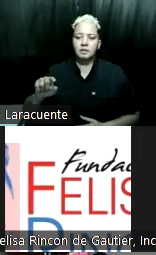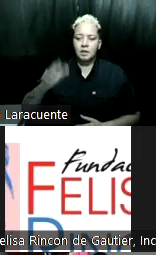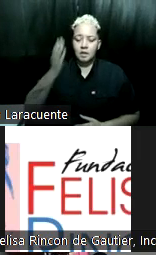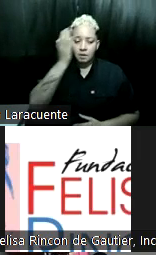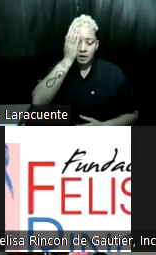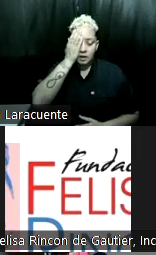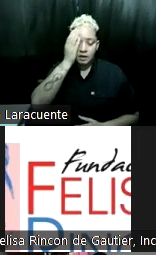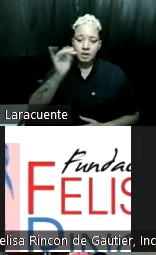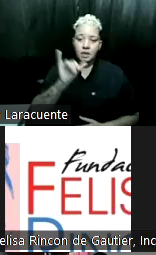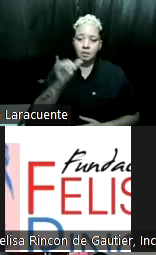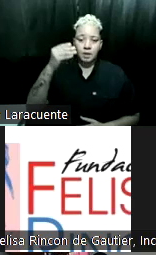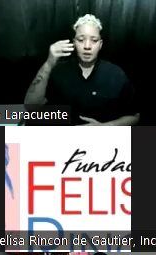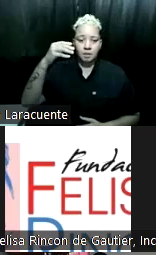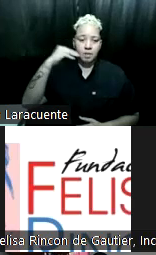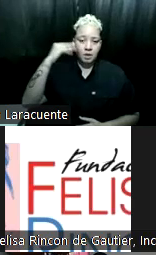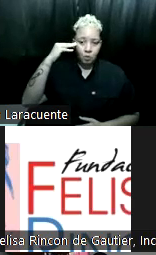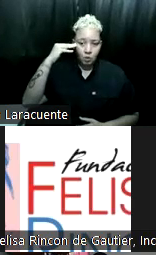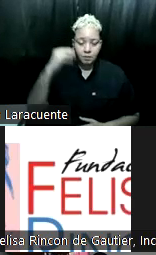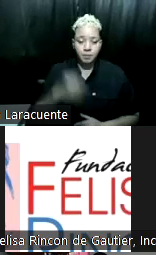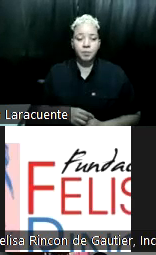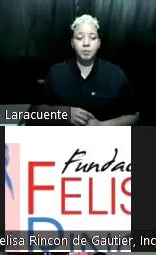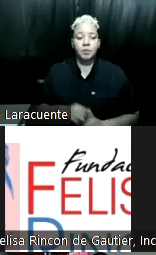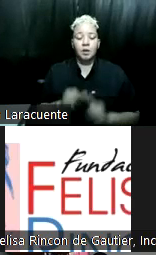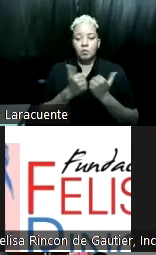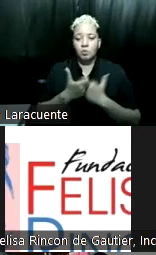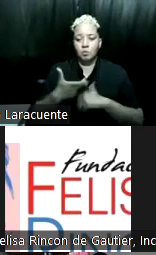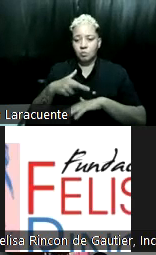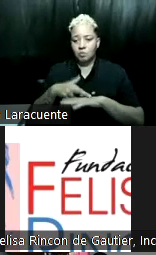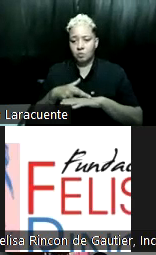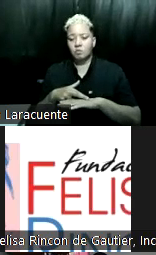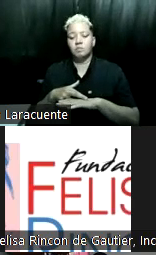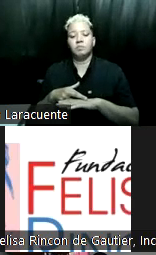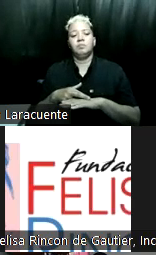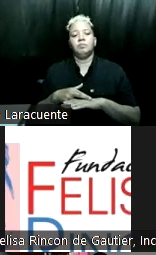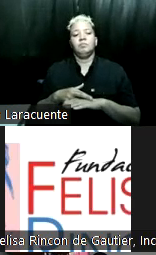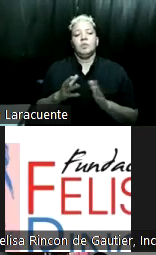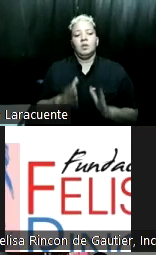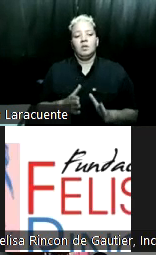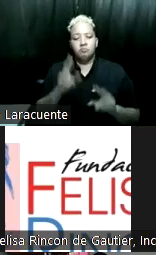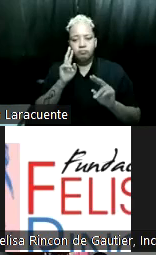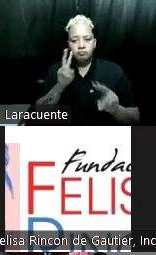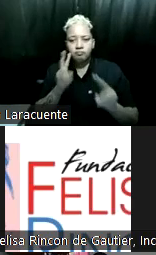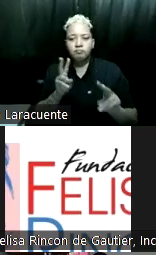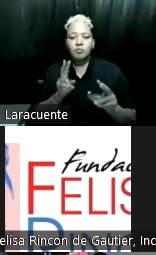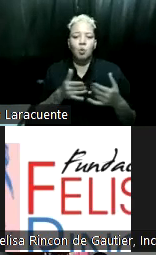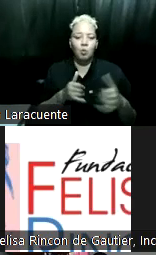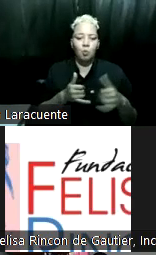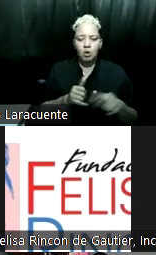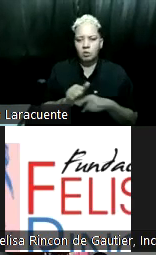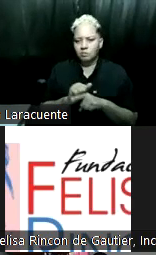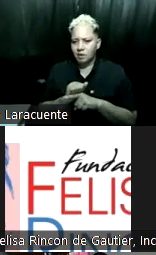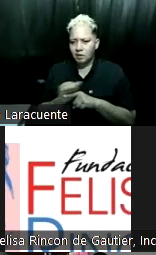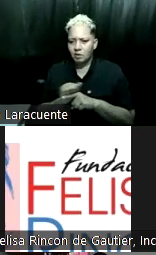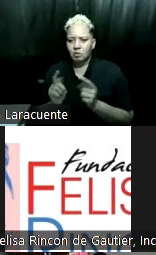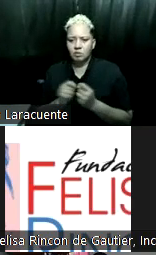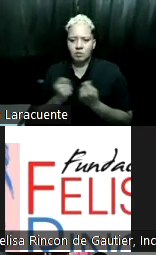afición puertorriqueña tuvo así la oportunidad de presenciar juegos de fogueo y prácticas de los